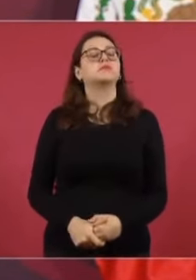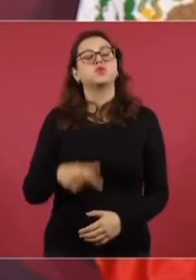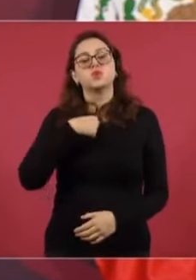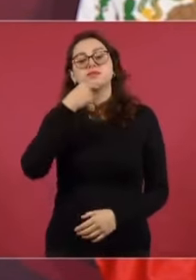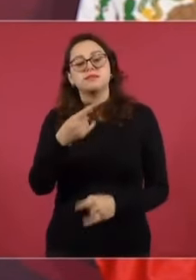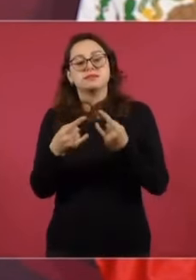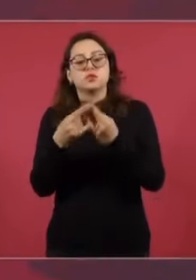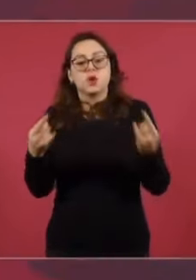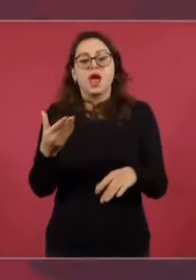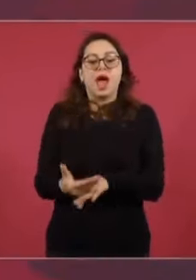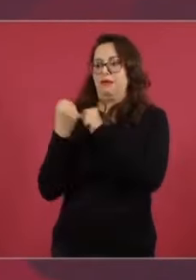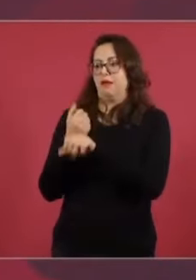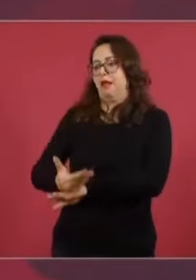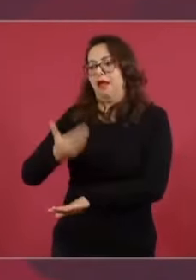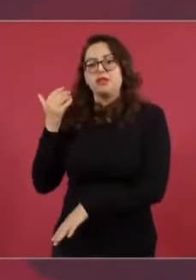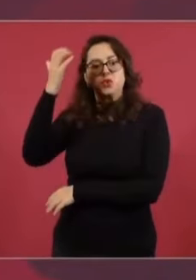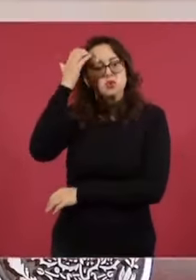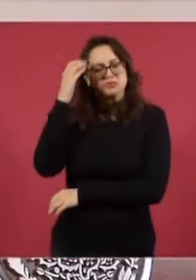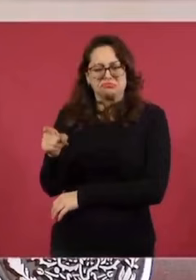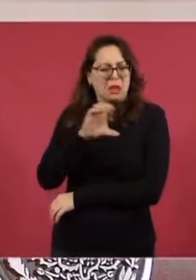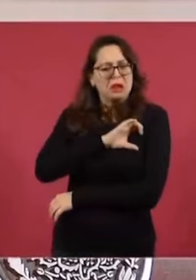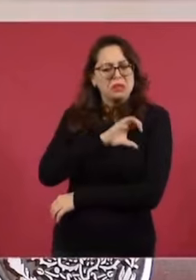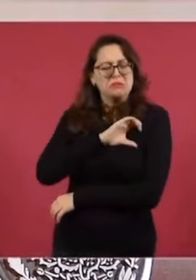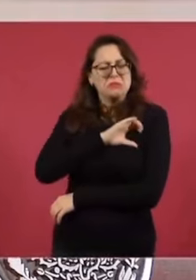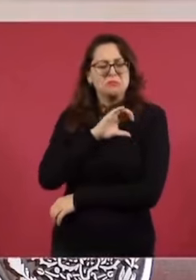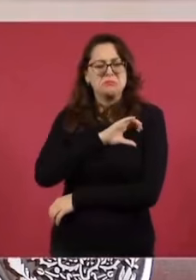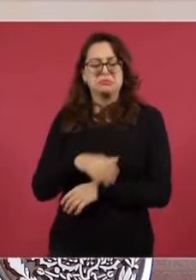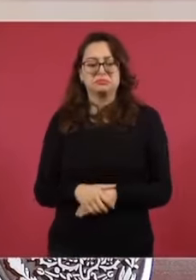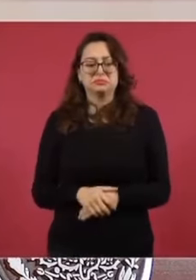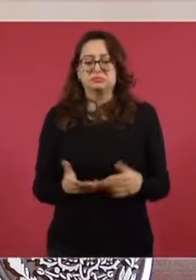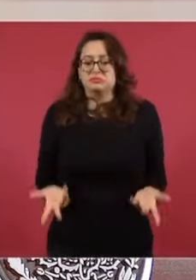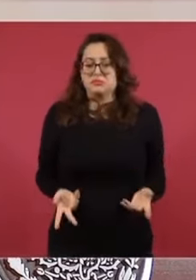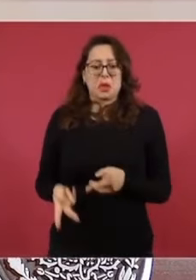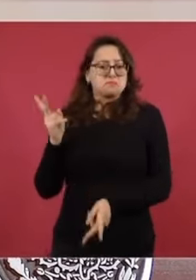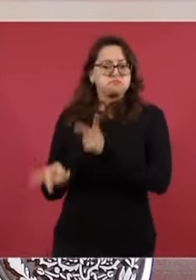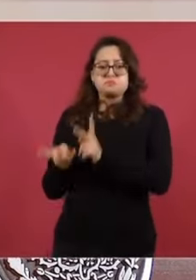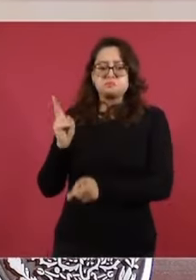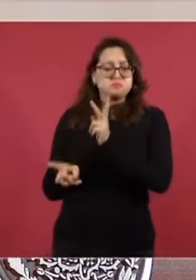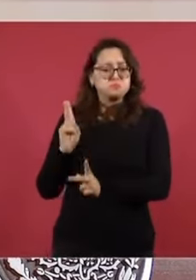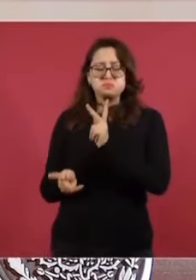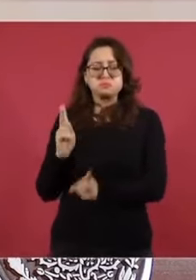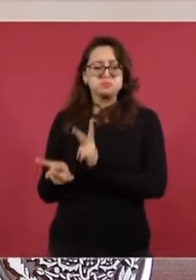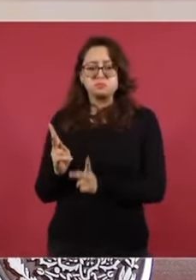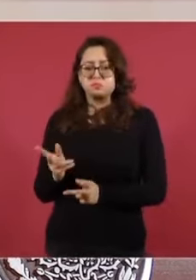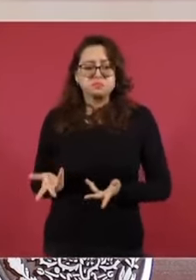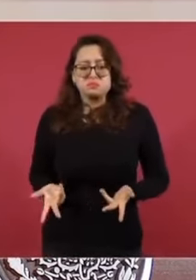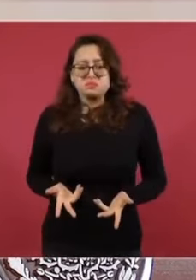conocí en el 2000 y la estimo muchísimo. ¿Y de qué estuvimos hablando? Pues de